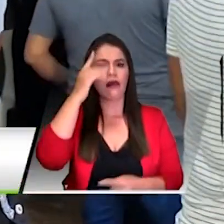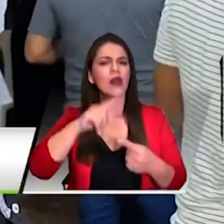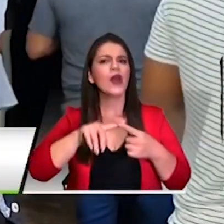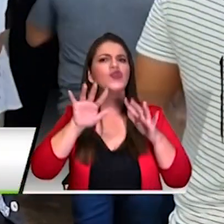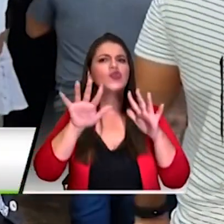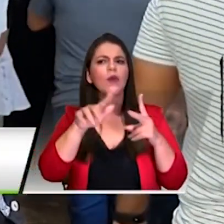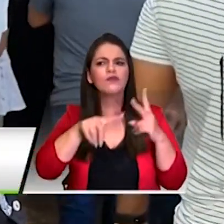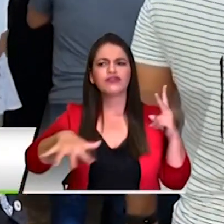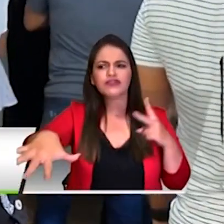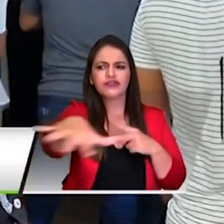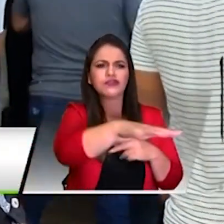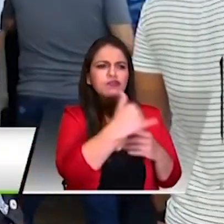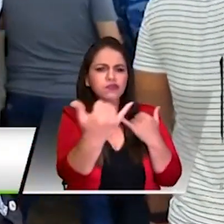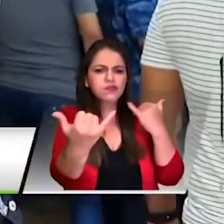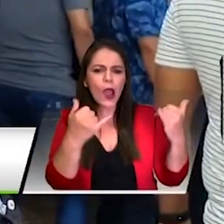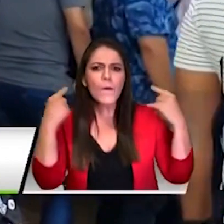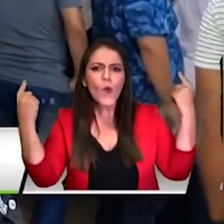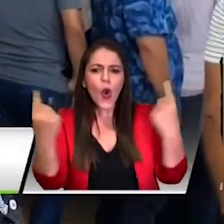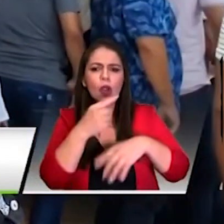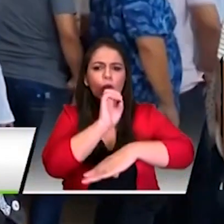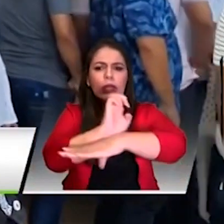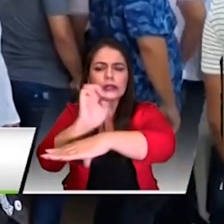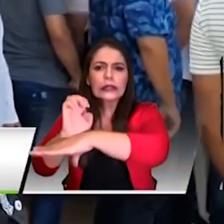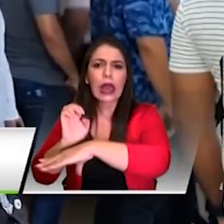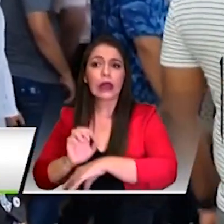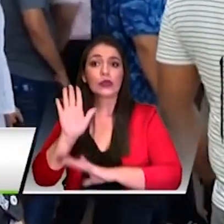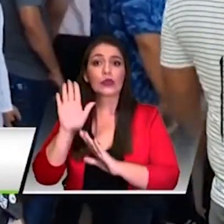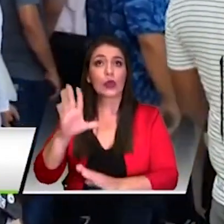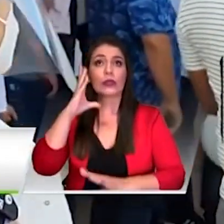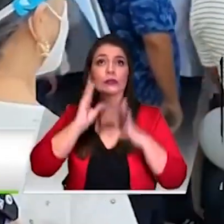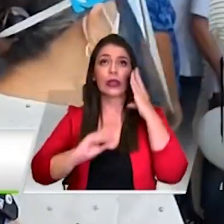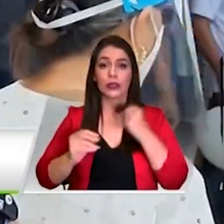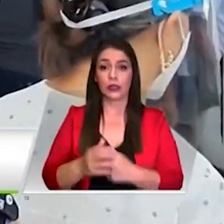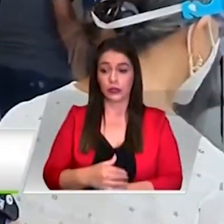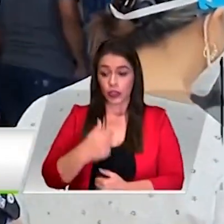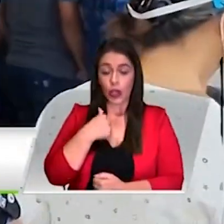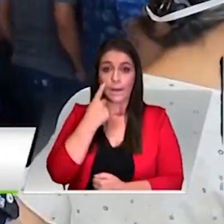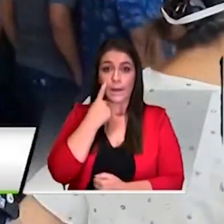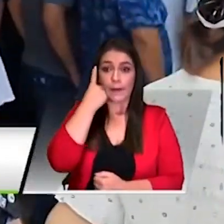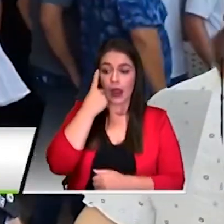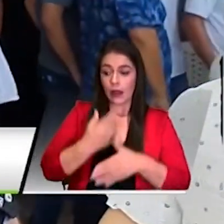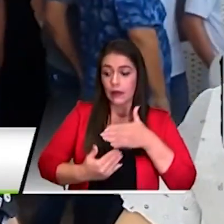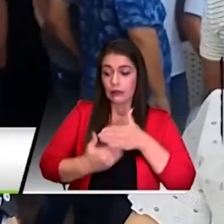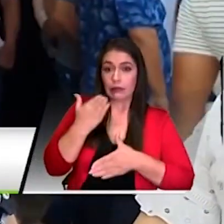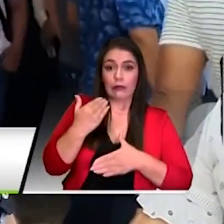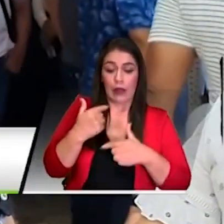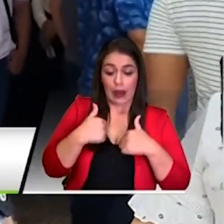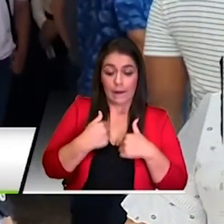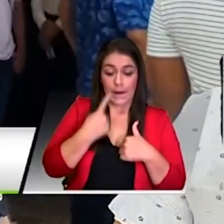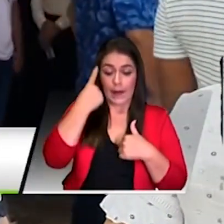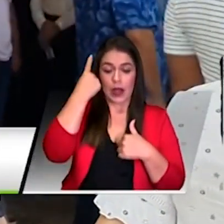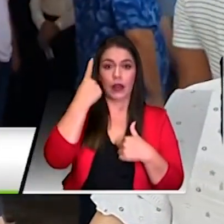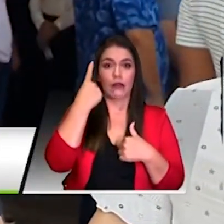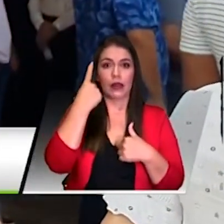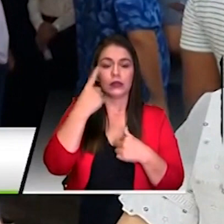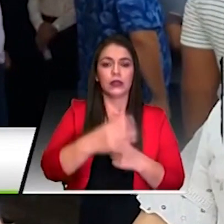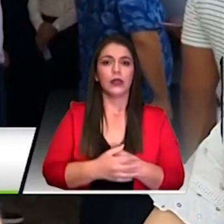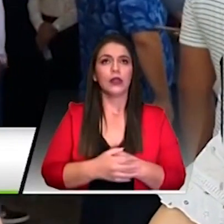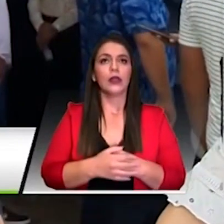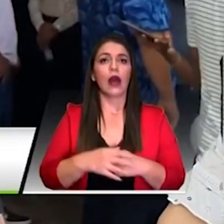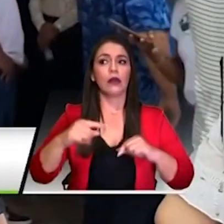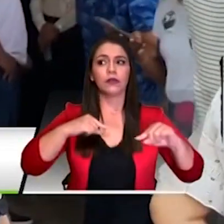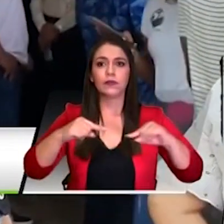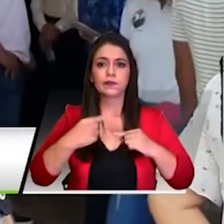muchísima experiencia. Y para las personas, con el caso mío, que estábamos iniciando en este tema de lo público, de la administración de un